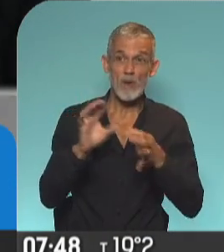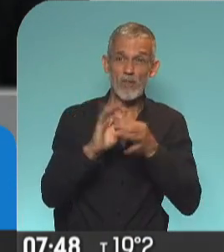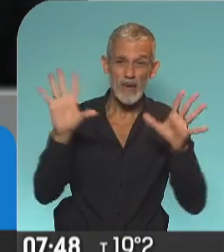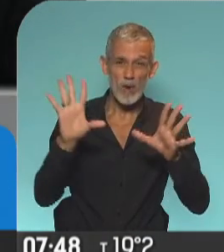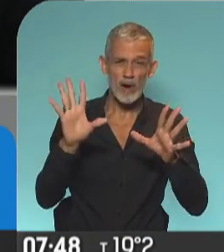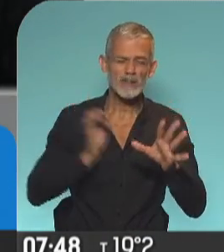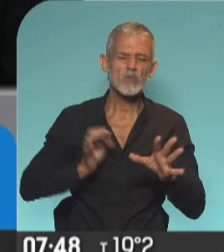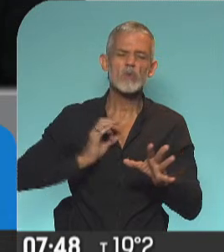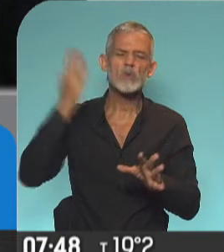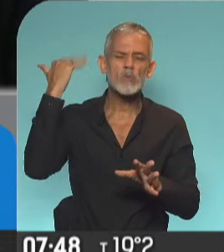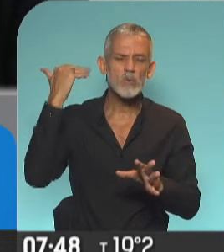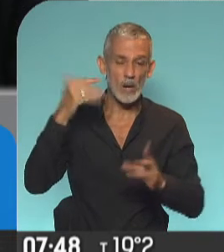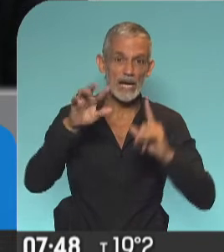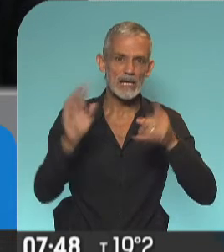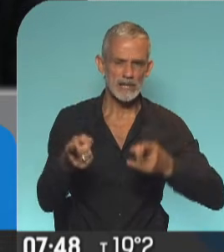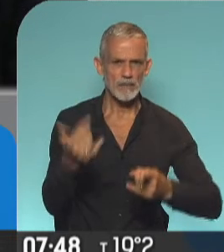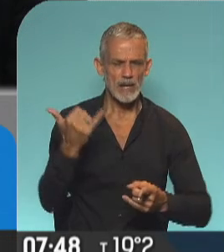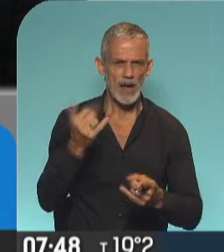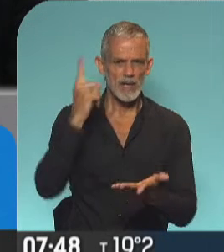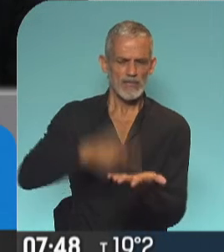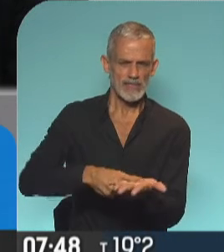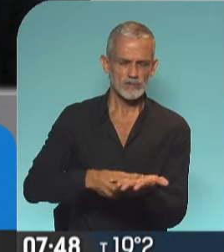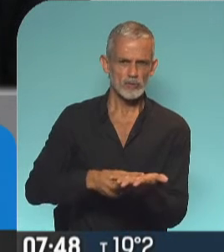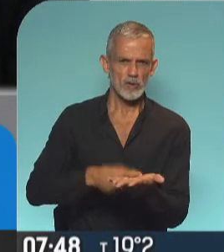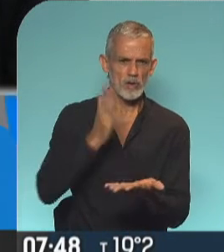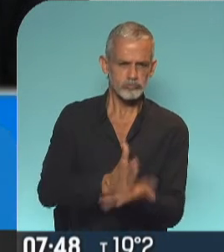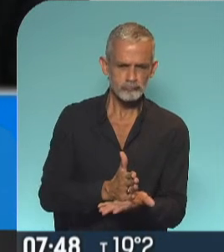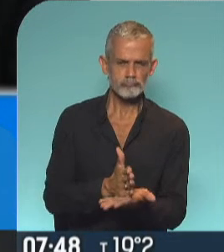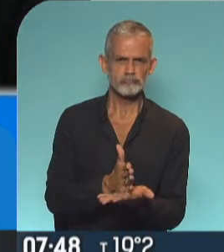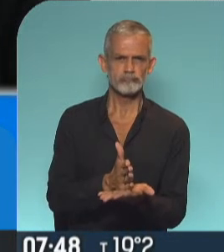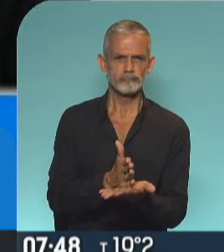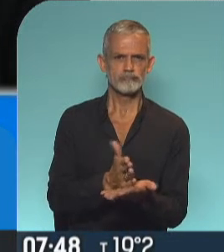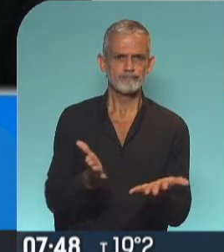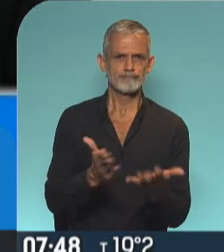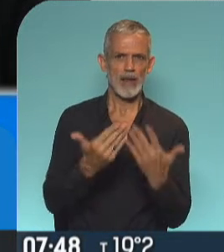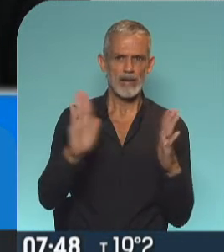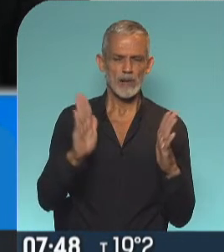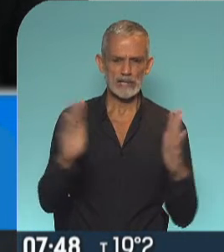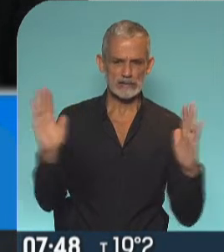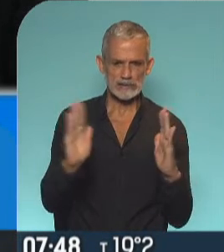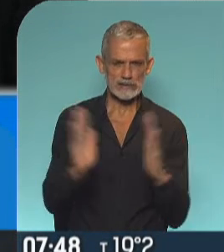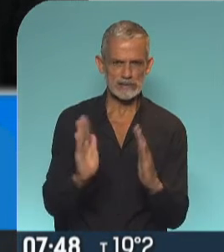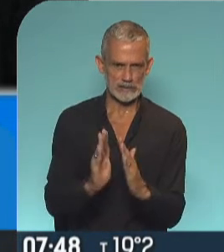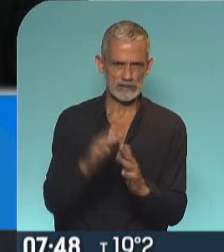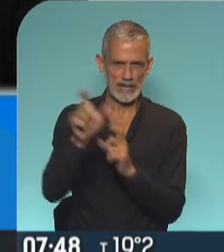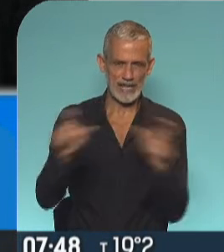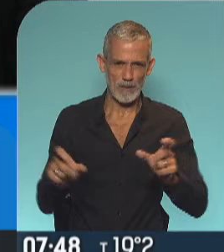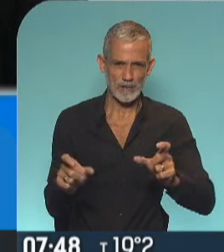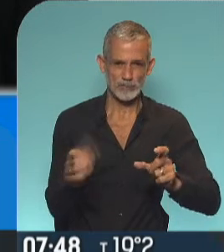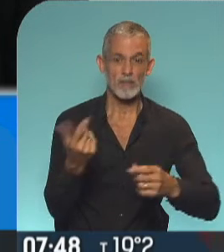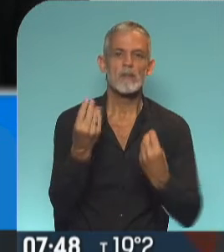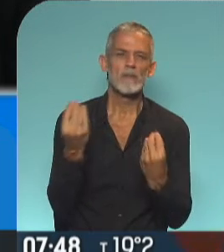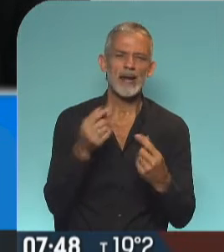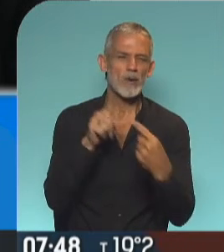más antiguas están tomando medidas restrictivas a las libertades de la ciudadanía, pero para